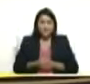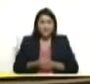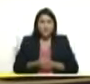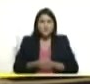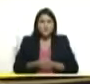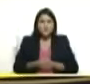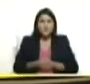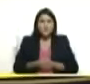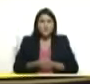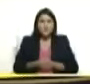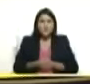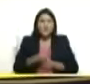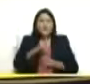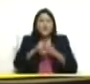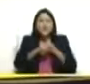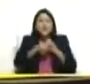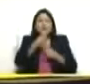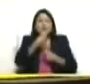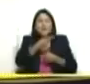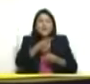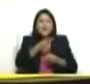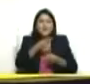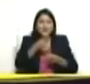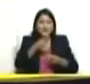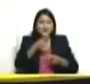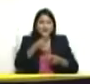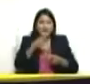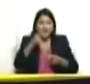Como dicen en Colombia, a veces toca.